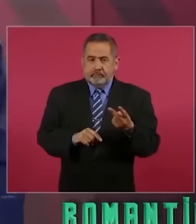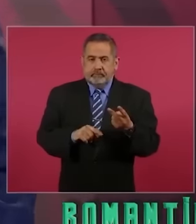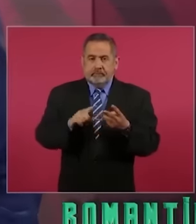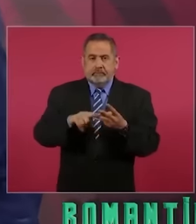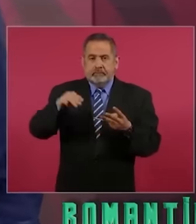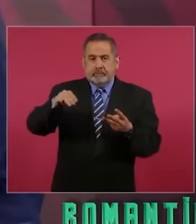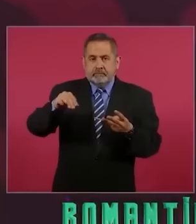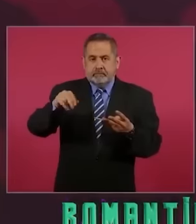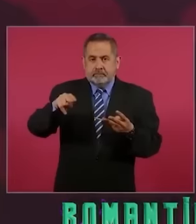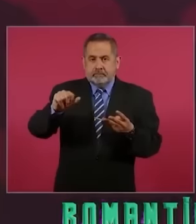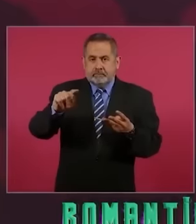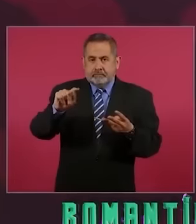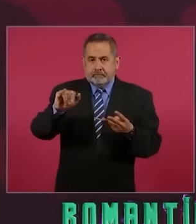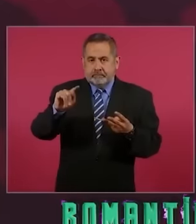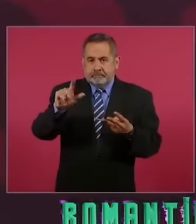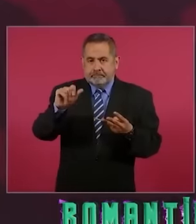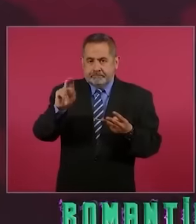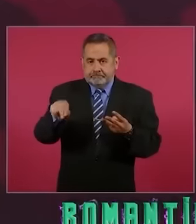Minatitlán,